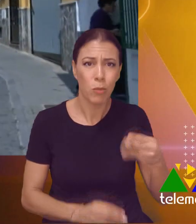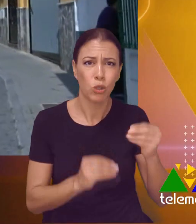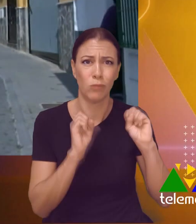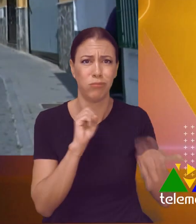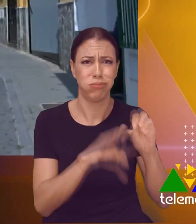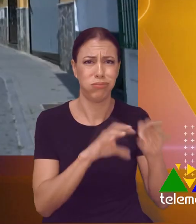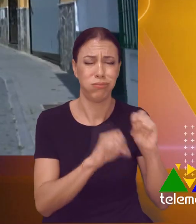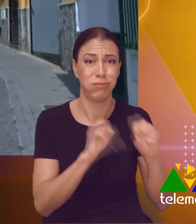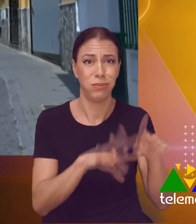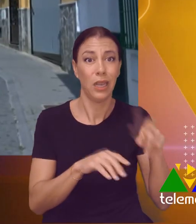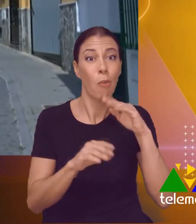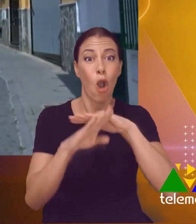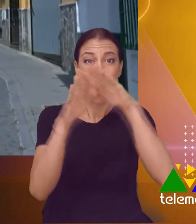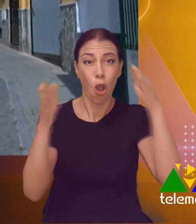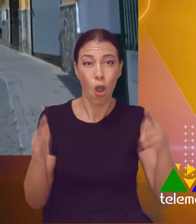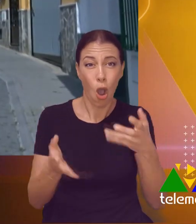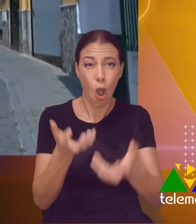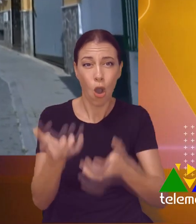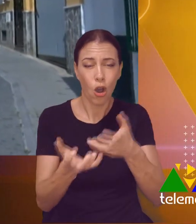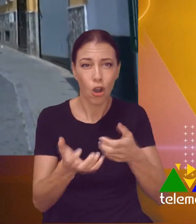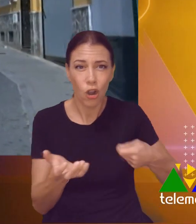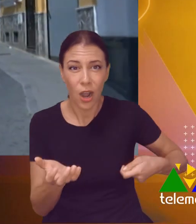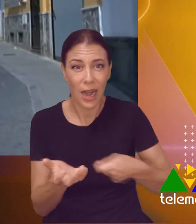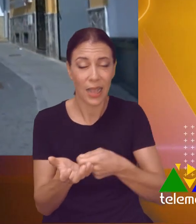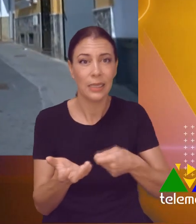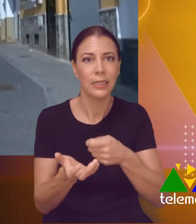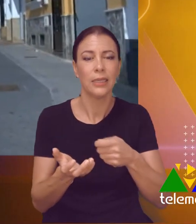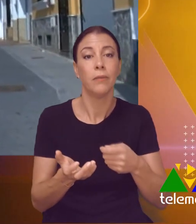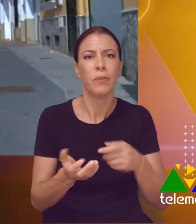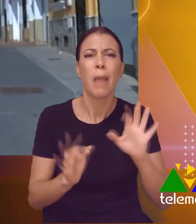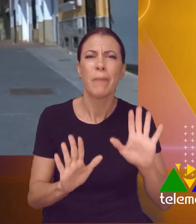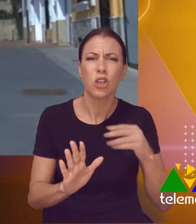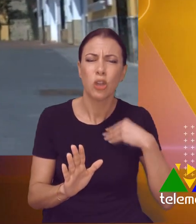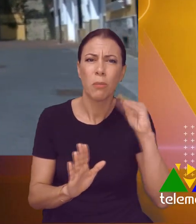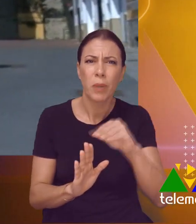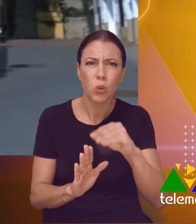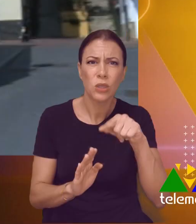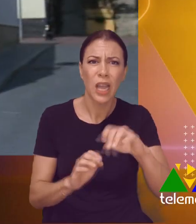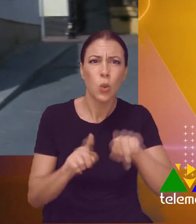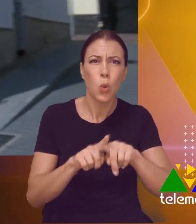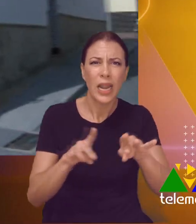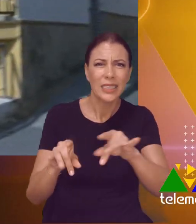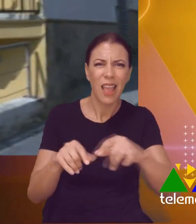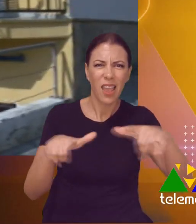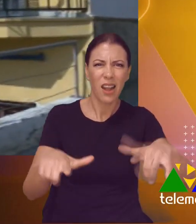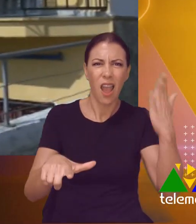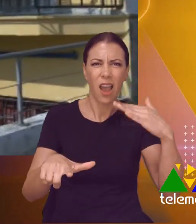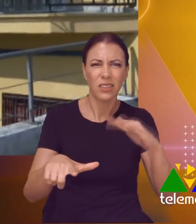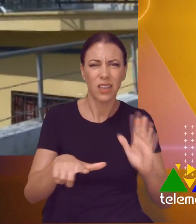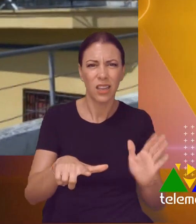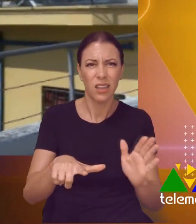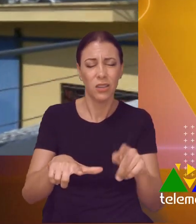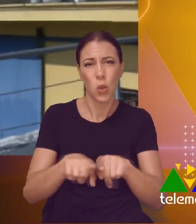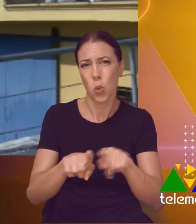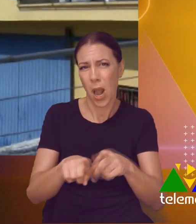de las calderas, funcionaban con hornos de leña. ¿Pero era un descampado donde se era echaba? Un descampado, ¿O estaba acotado? No